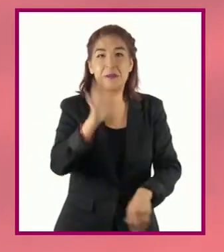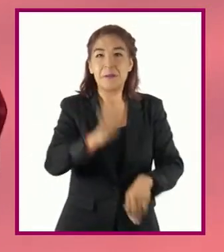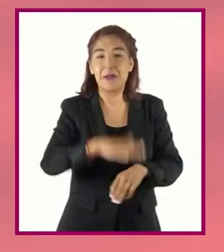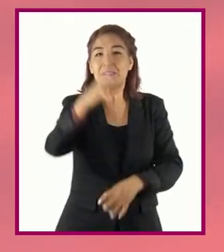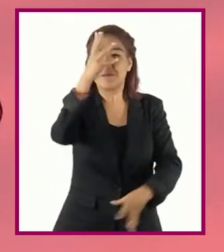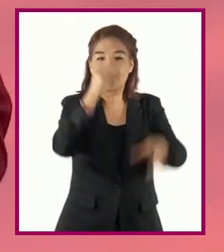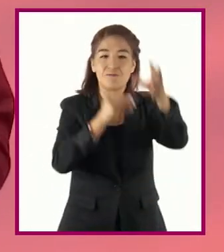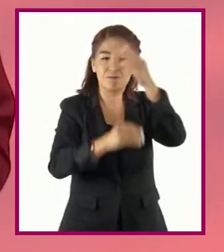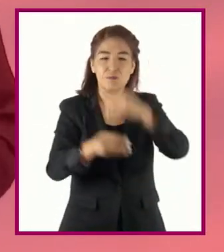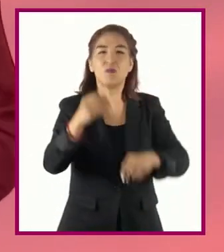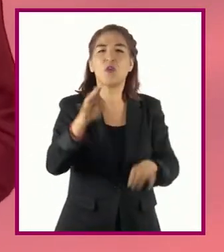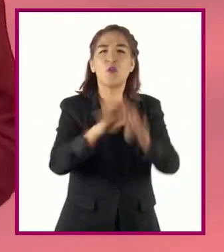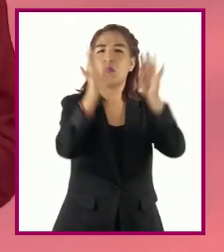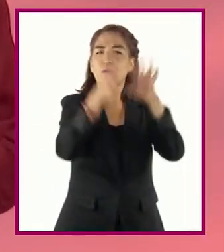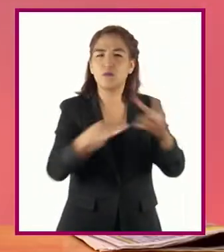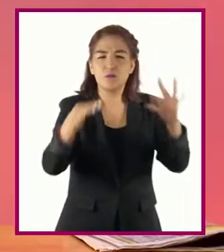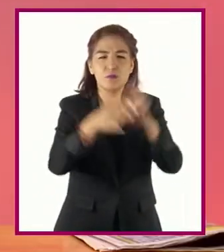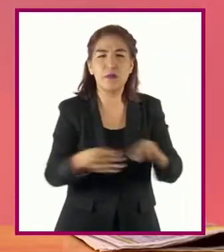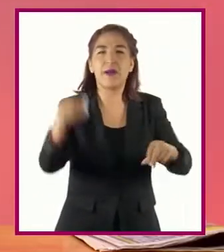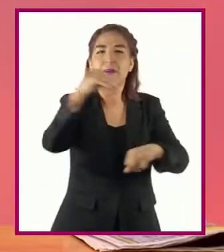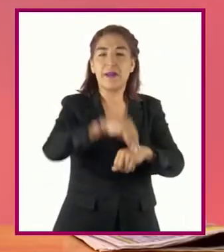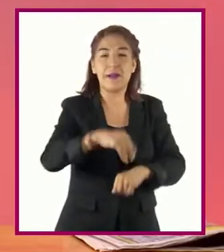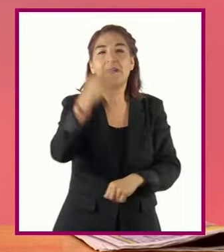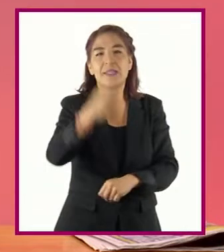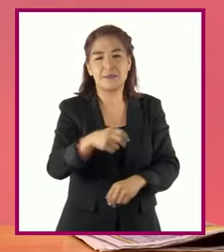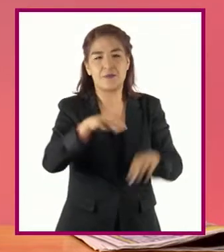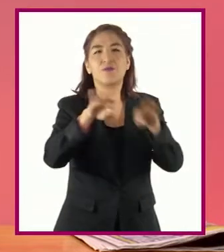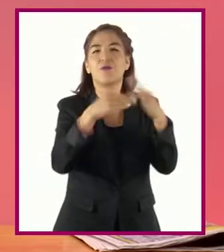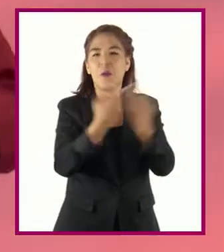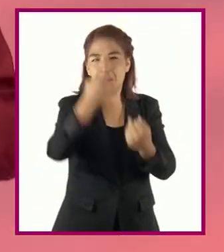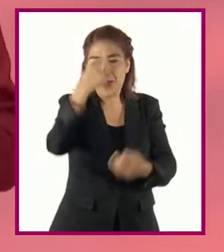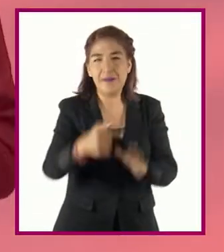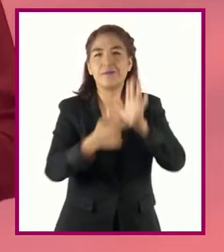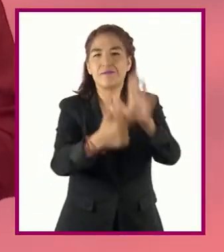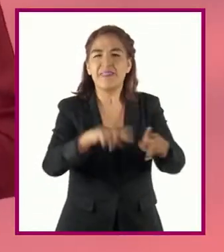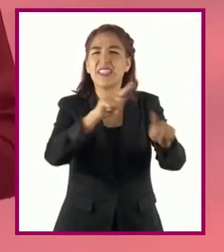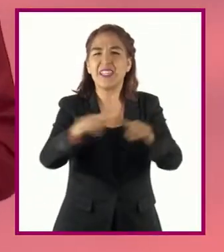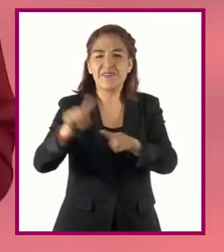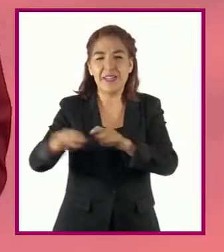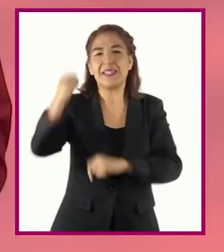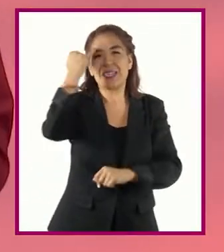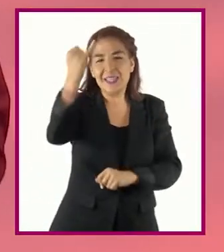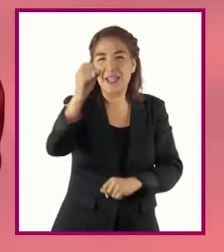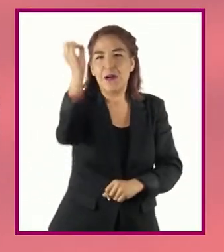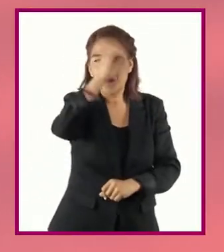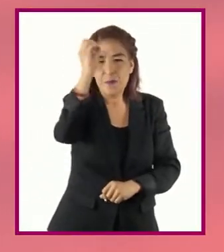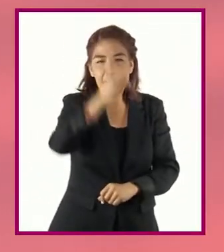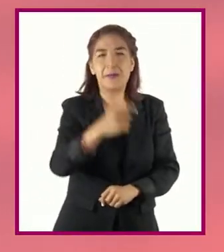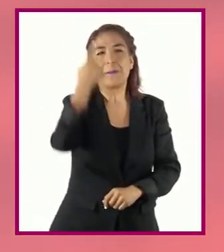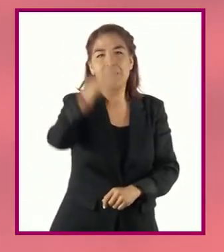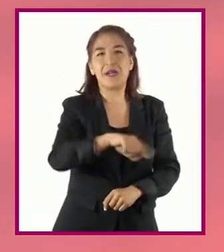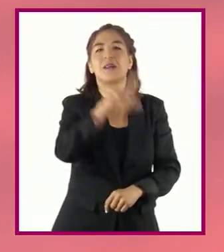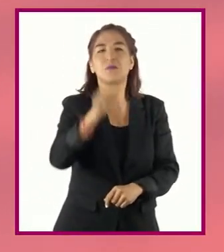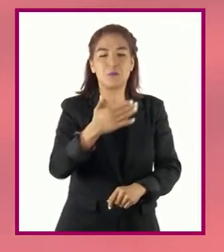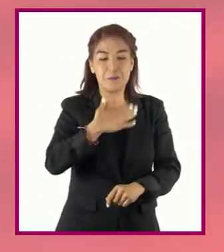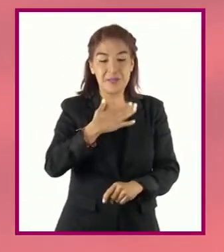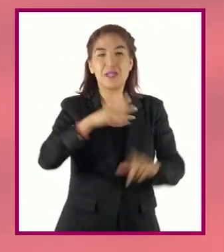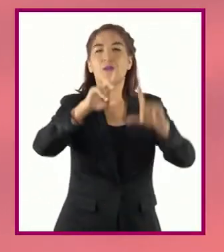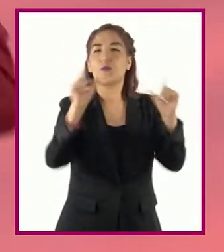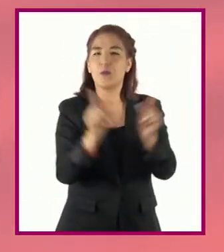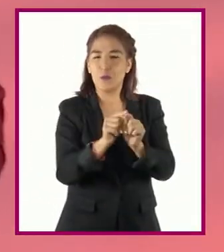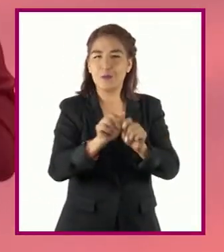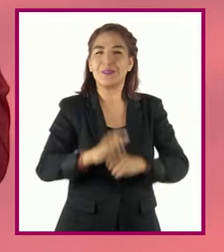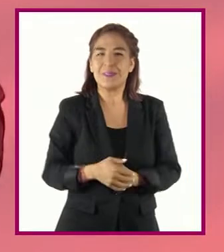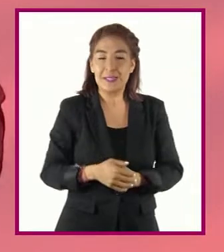argumentación necesitamos este tipo de elementos para mostrar distintos puntos de vista y llegar a nuestra conclusión.